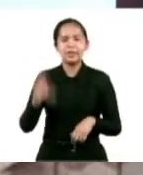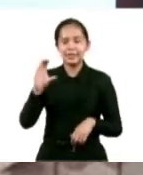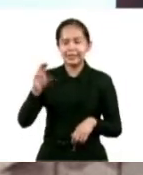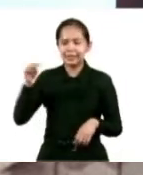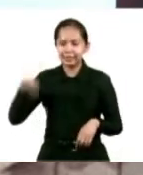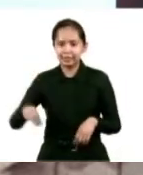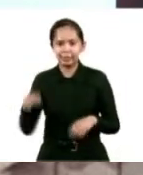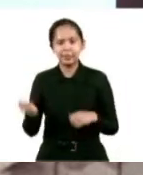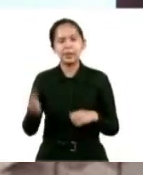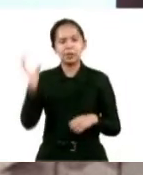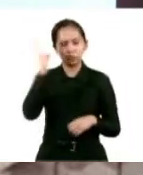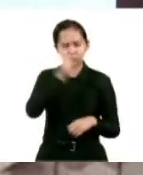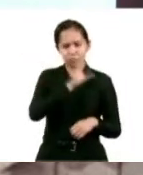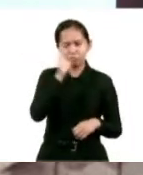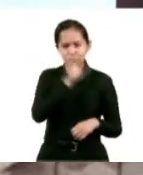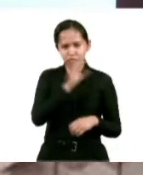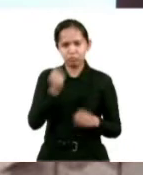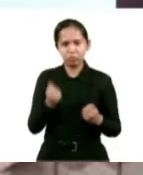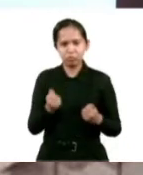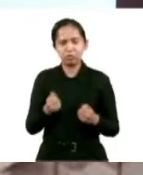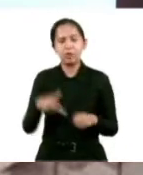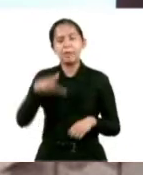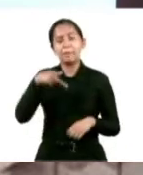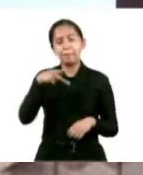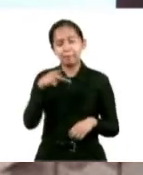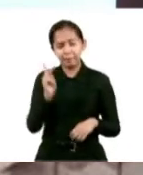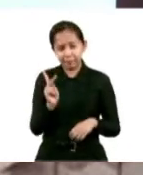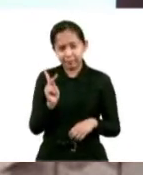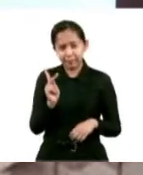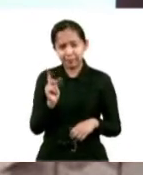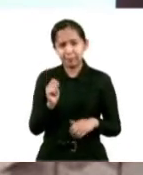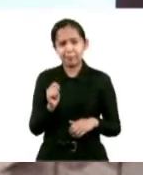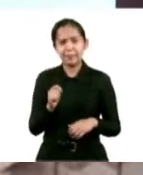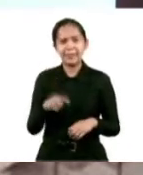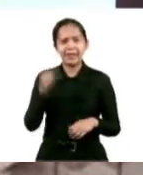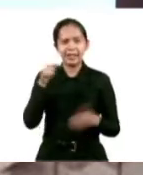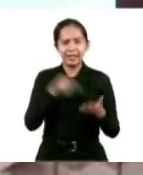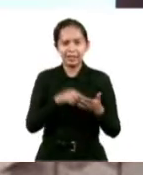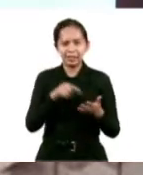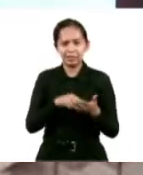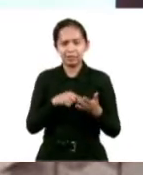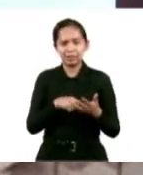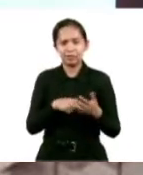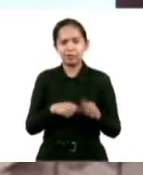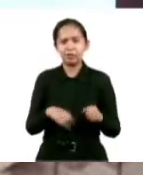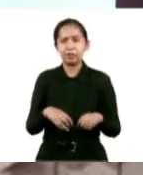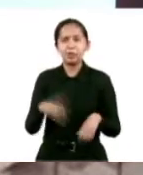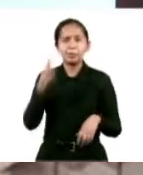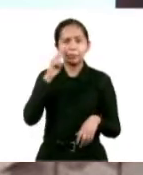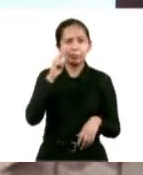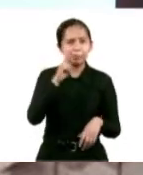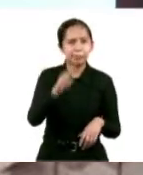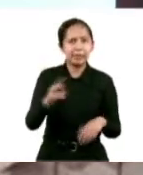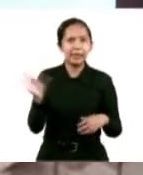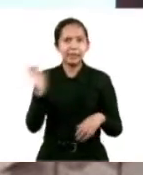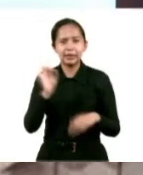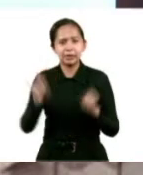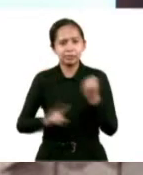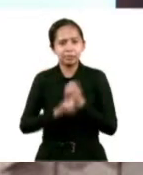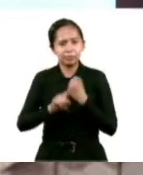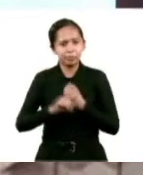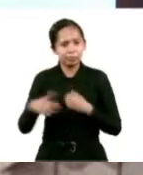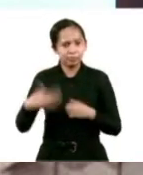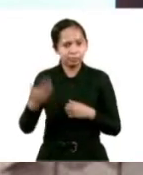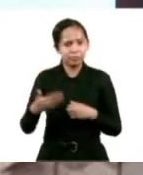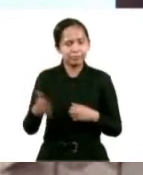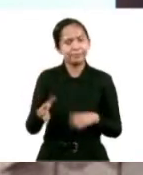de estas imágenes de Google. Sin embargo, esto no es fundamento para determinar riesgo, dado que la deflexión